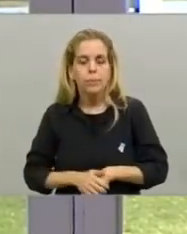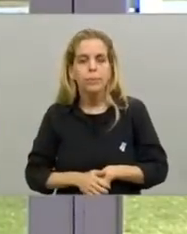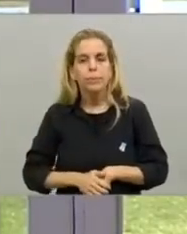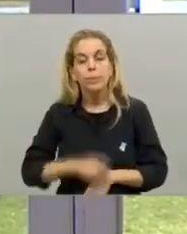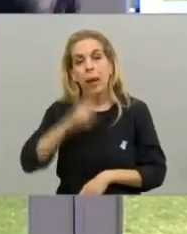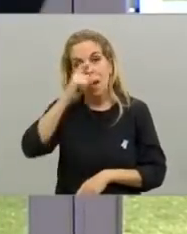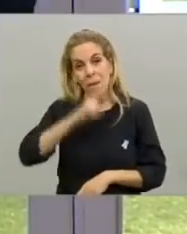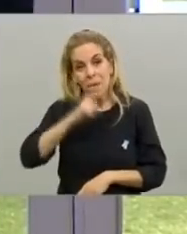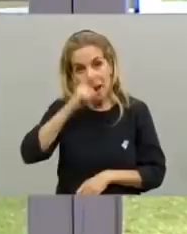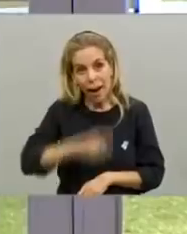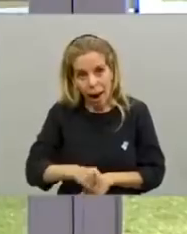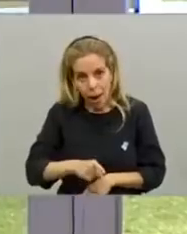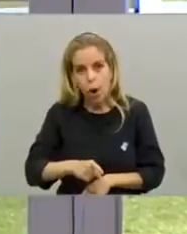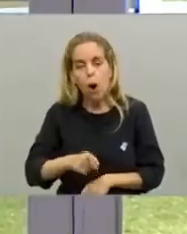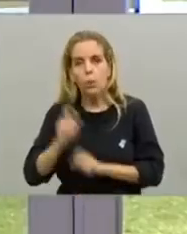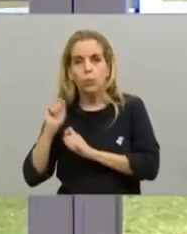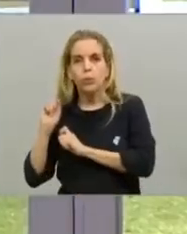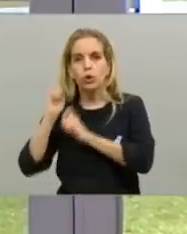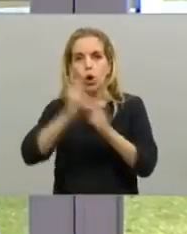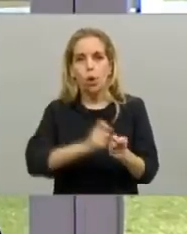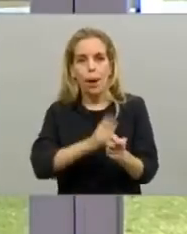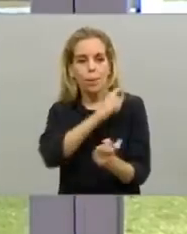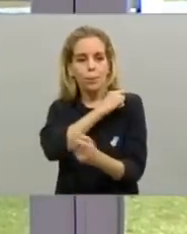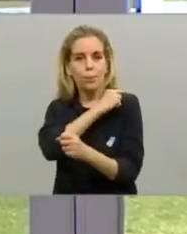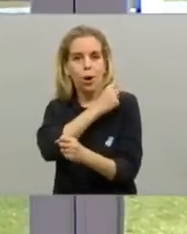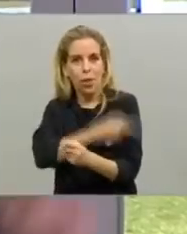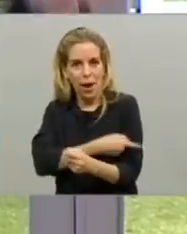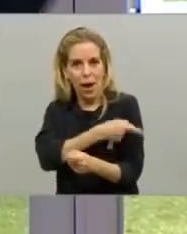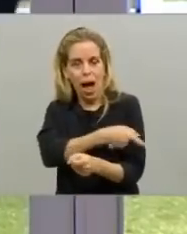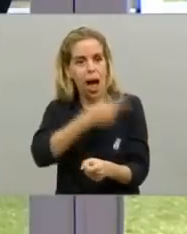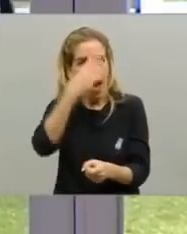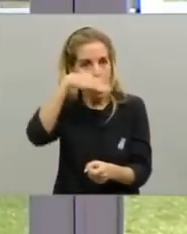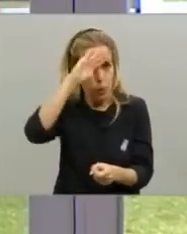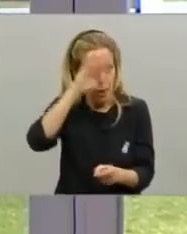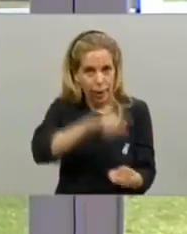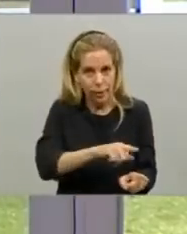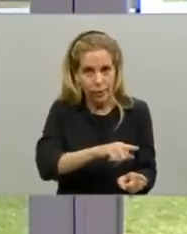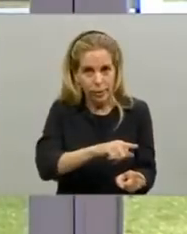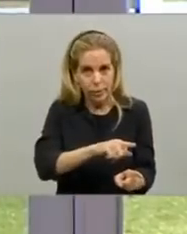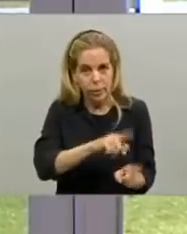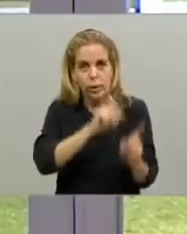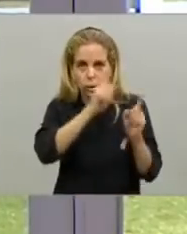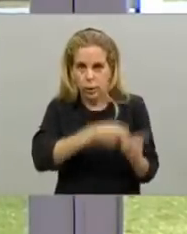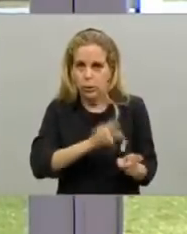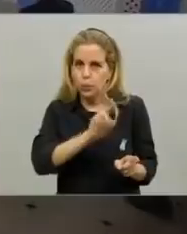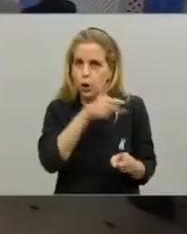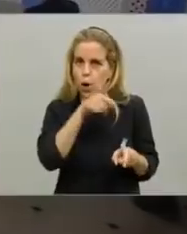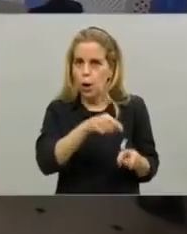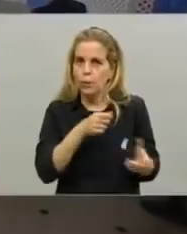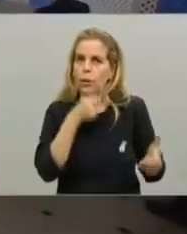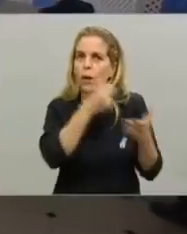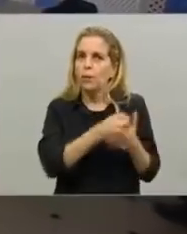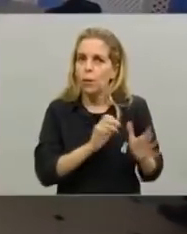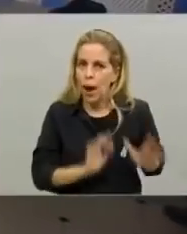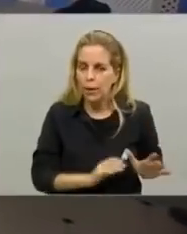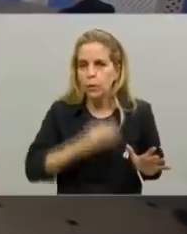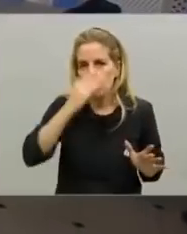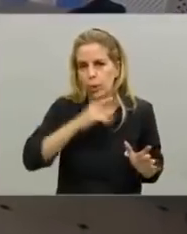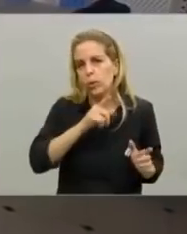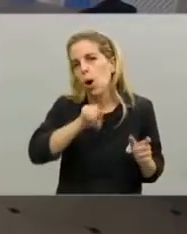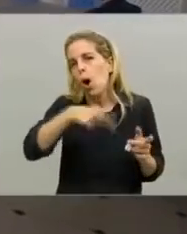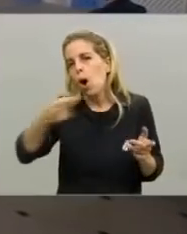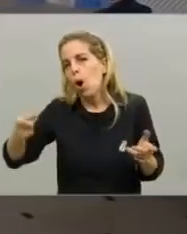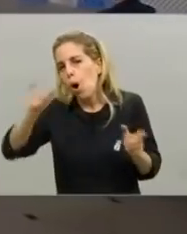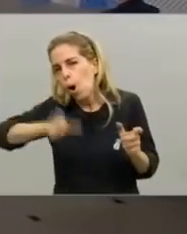Belgrano le entregó la posta del cuidado del norte a Güemes, que dejó su vida en ese esfuerzo. Después vino Witt y otros